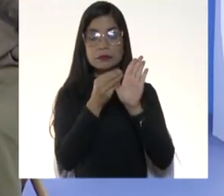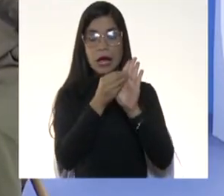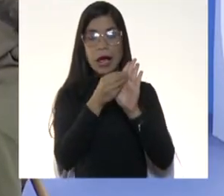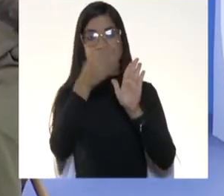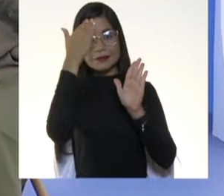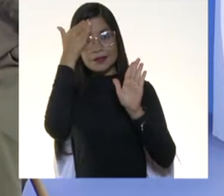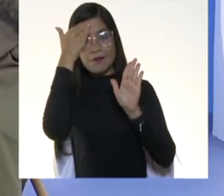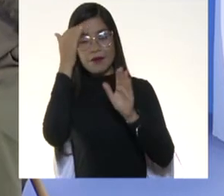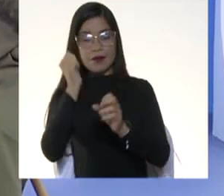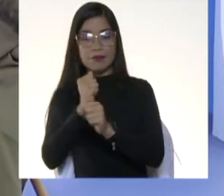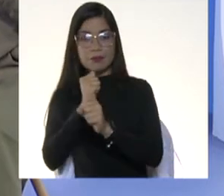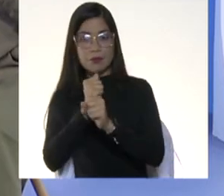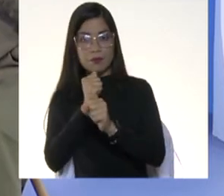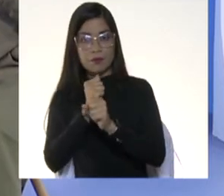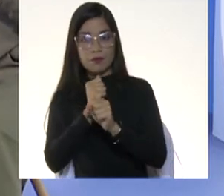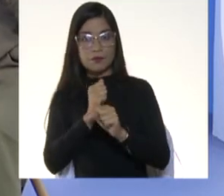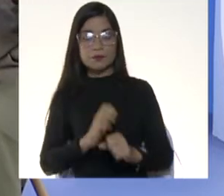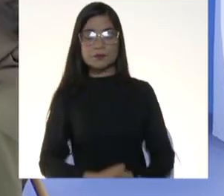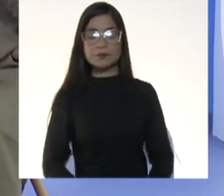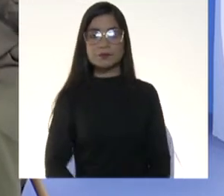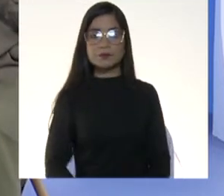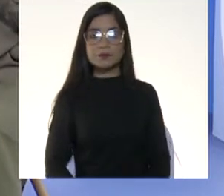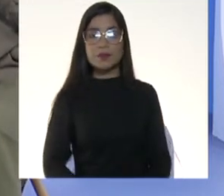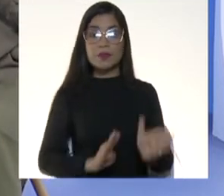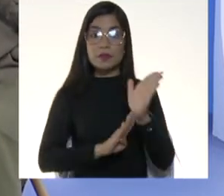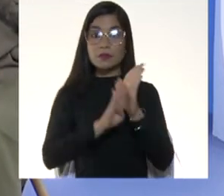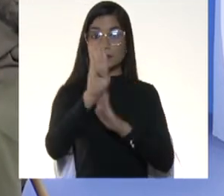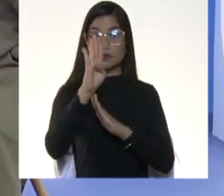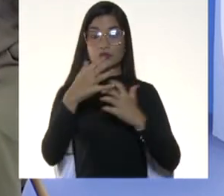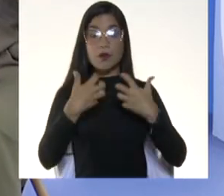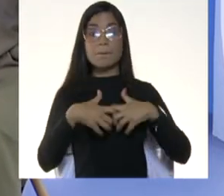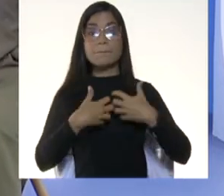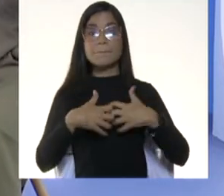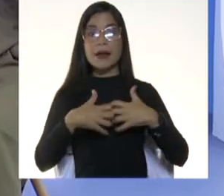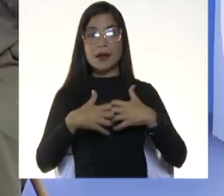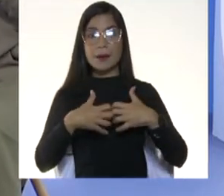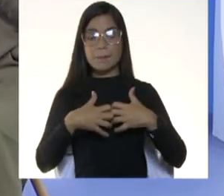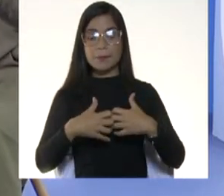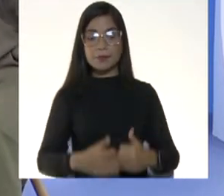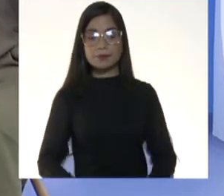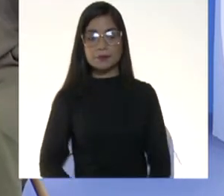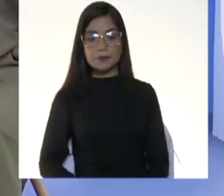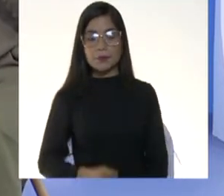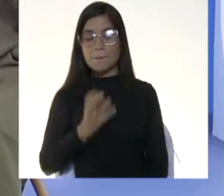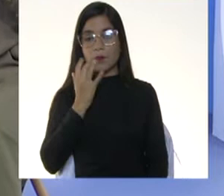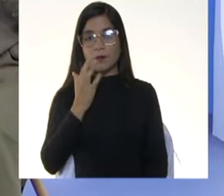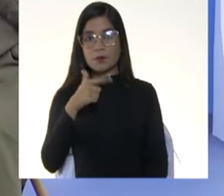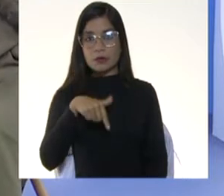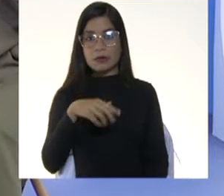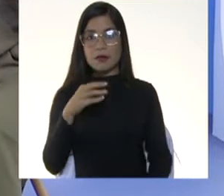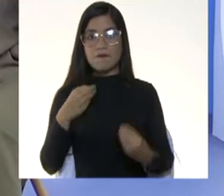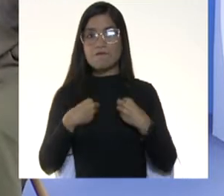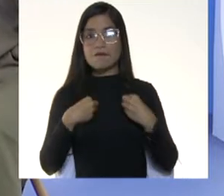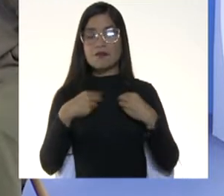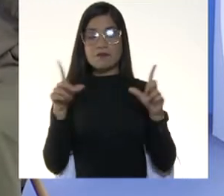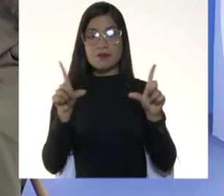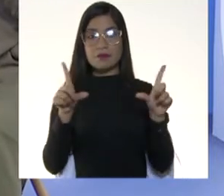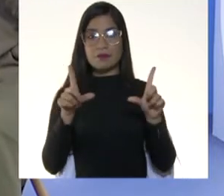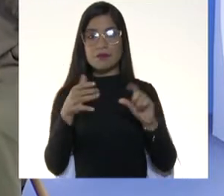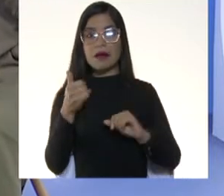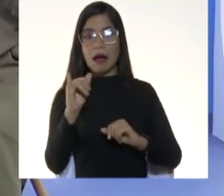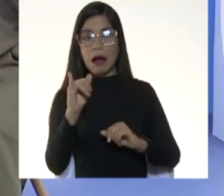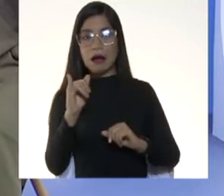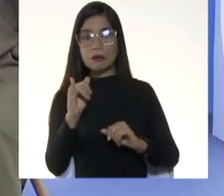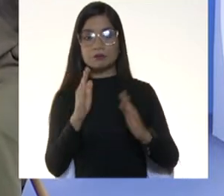trabajo. Desarrollo en función de mi empresa. Yo te apuesto que yo estoy aquí en Vive, y en Vive de repente hay un articulado para la parte